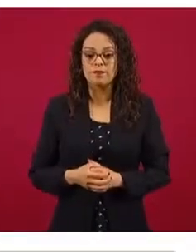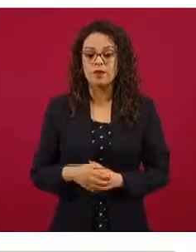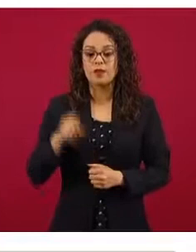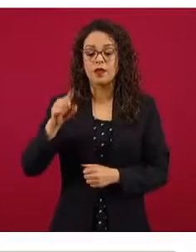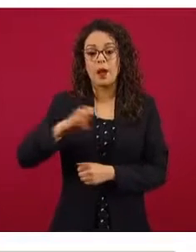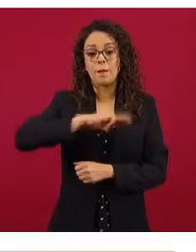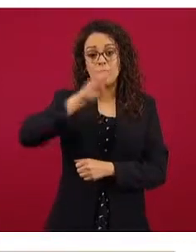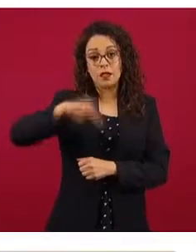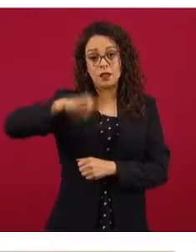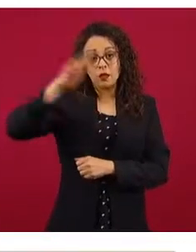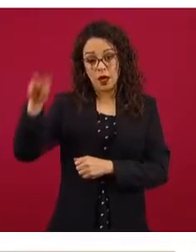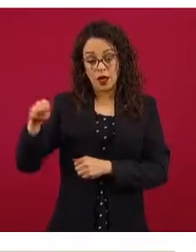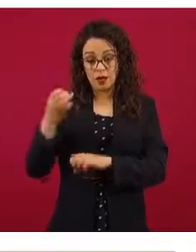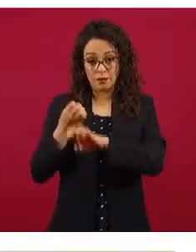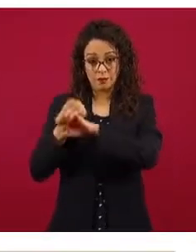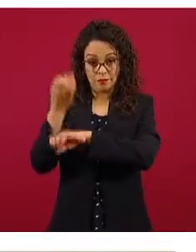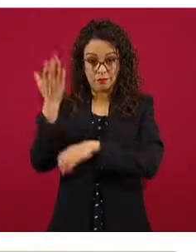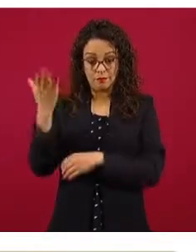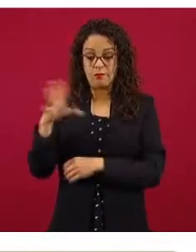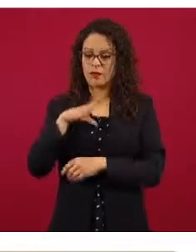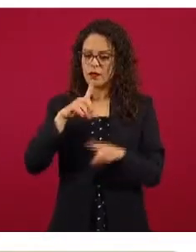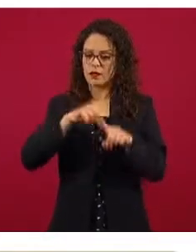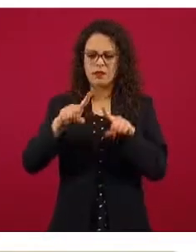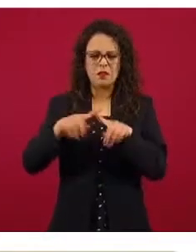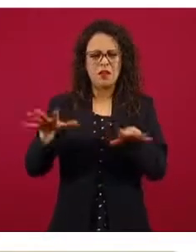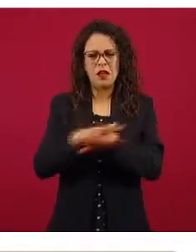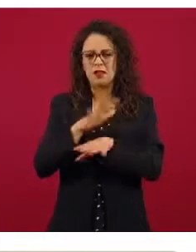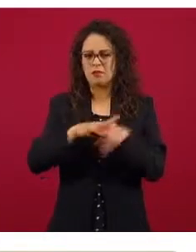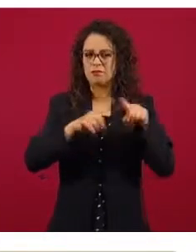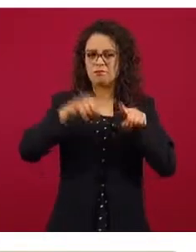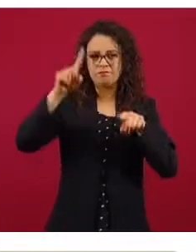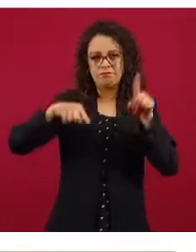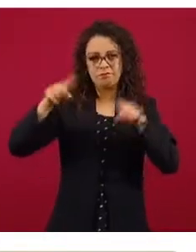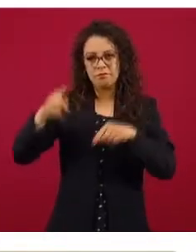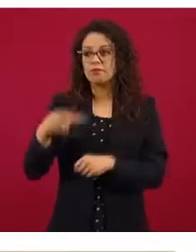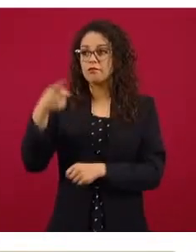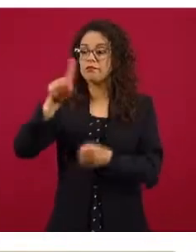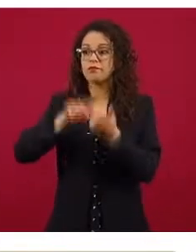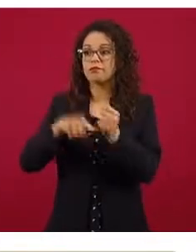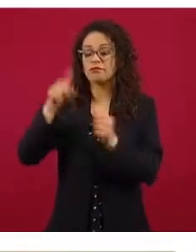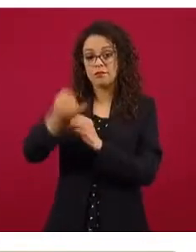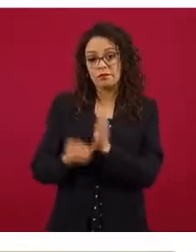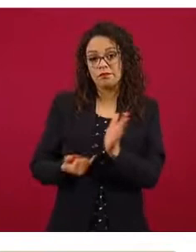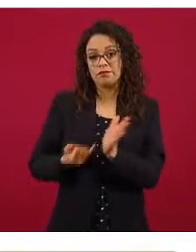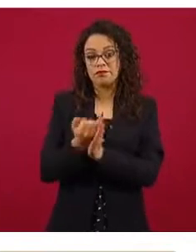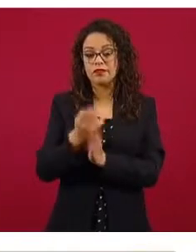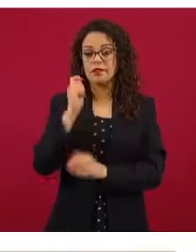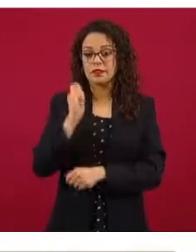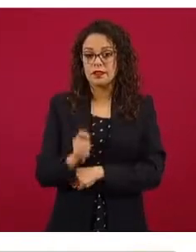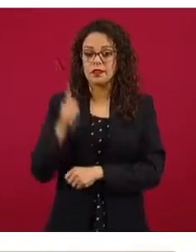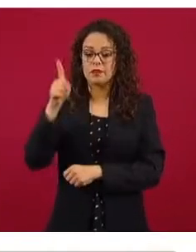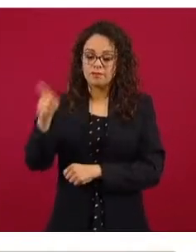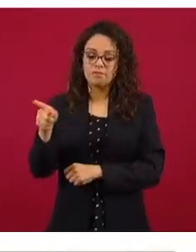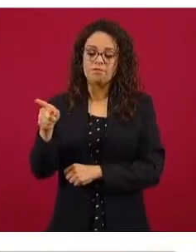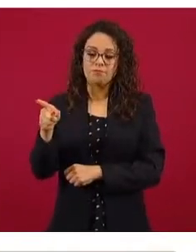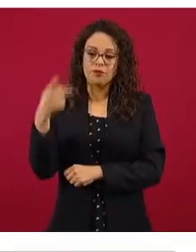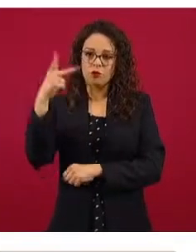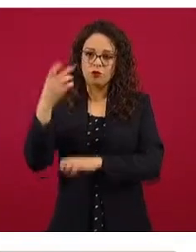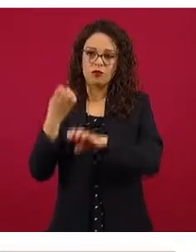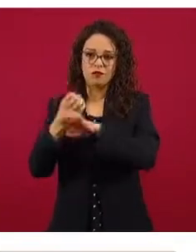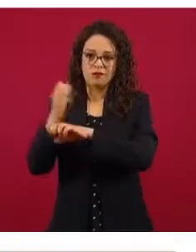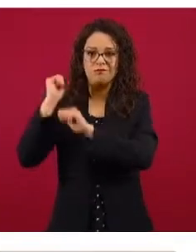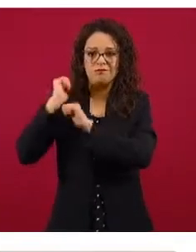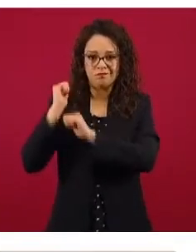múltiples variaciones, esto corresponde con varias intervenciones que hizo el gobierno del Estado y la Secretaría de Salud, que las comentamos en su